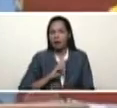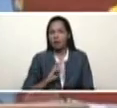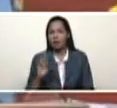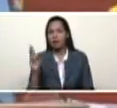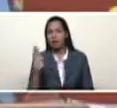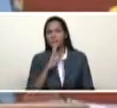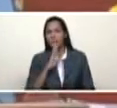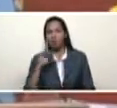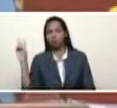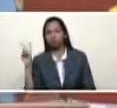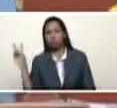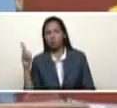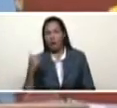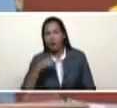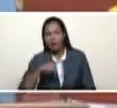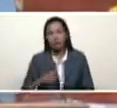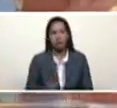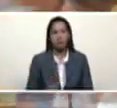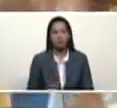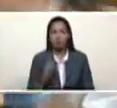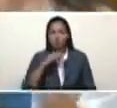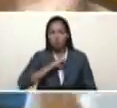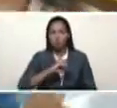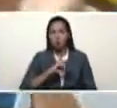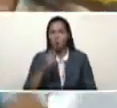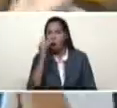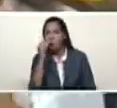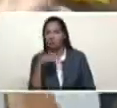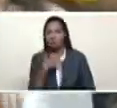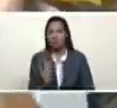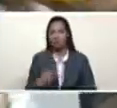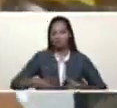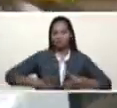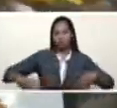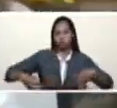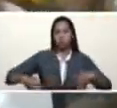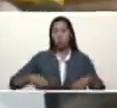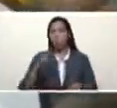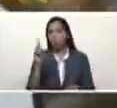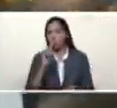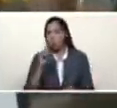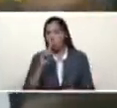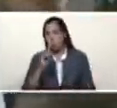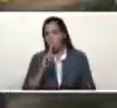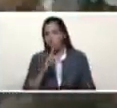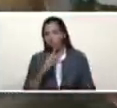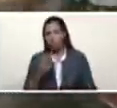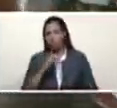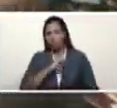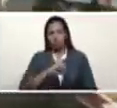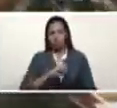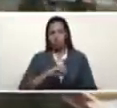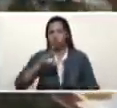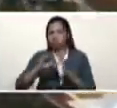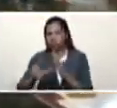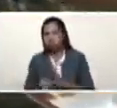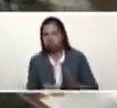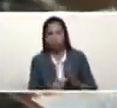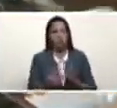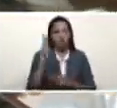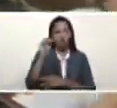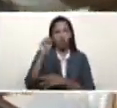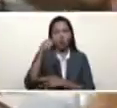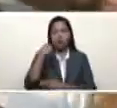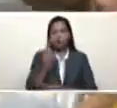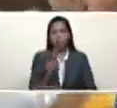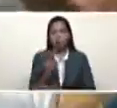meses. No soy un hombre que busca riqueza. No he sido ni soy un corrupto jamás. Soy un